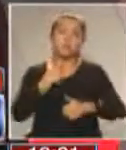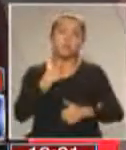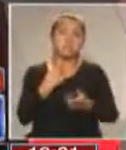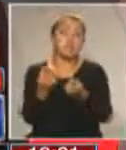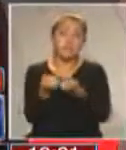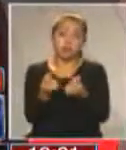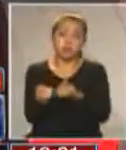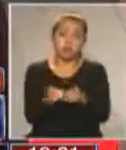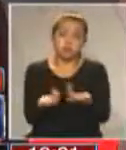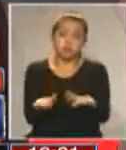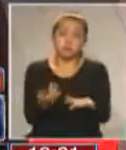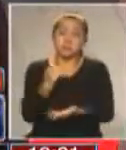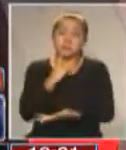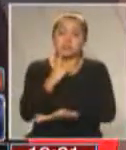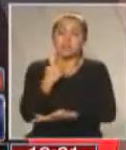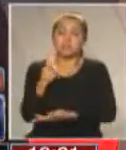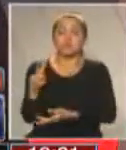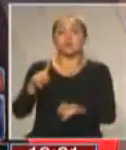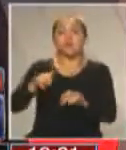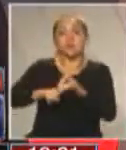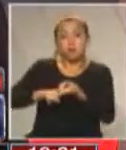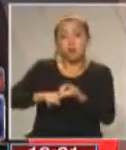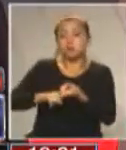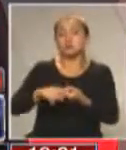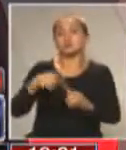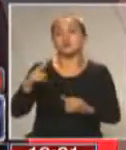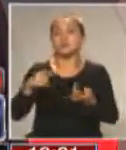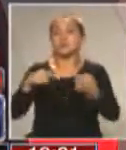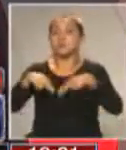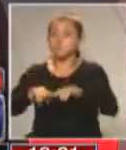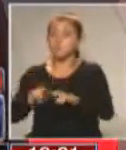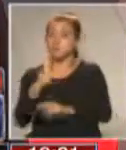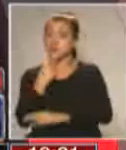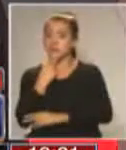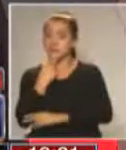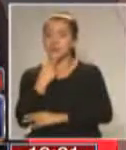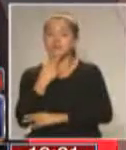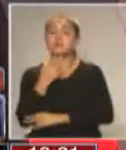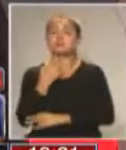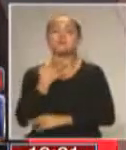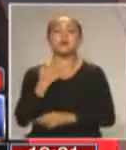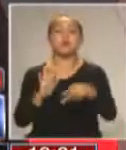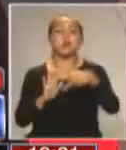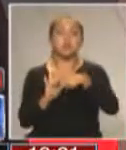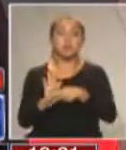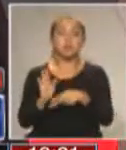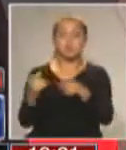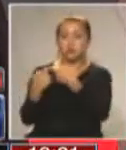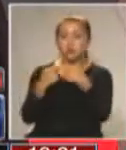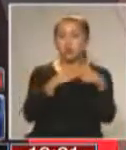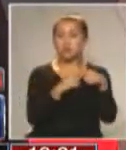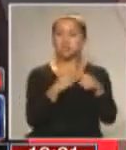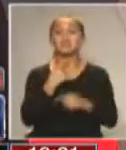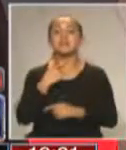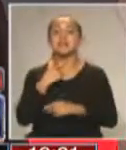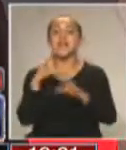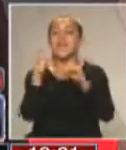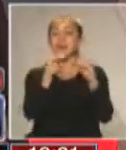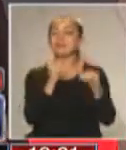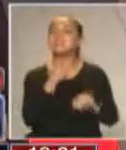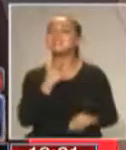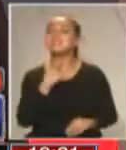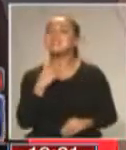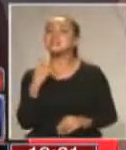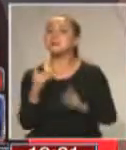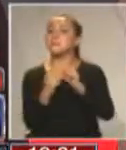negocios que tienen sus cónyuges o incluso sus convivientes? Uh-huh. Especialmente porque las normas de conflicto de interés te hablan que el interés no solo tiene que